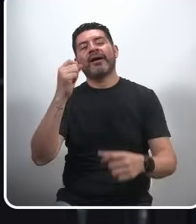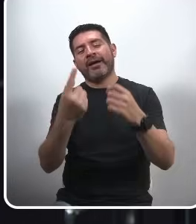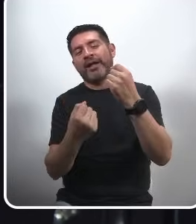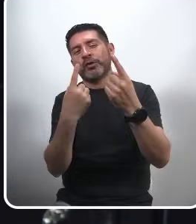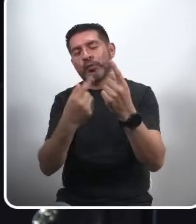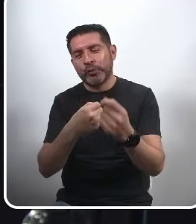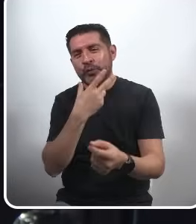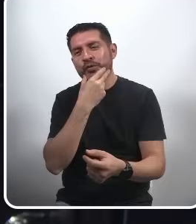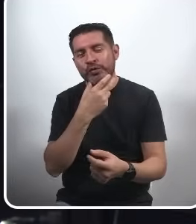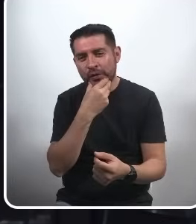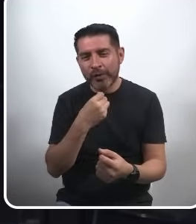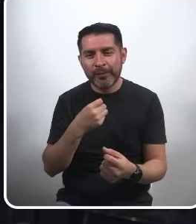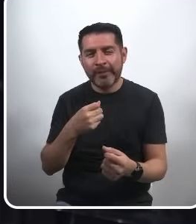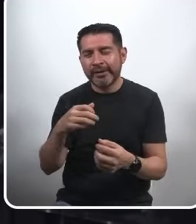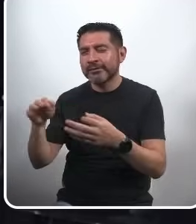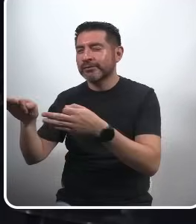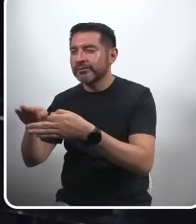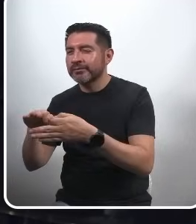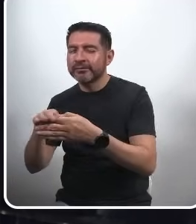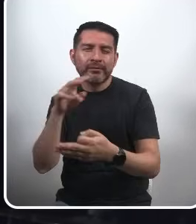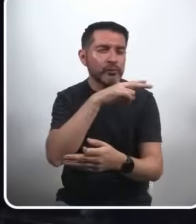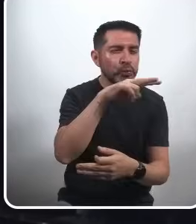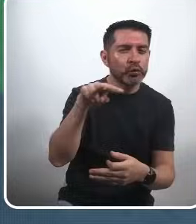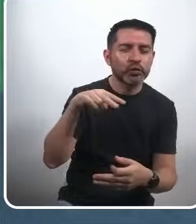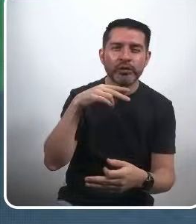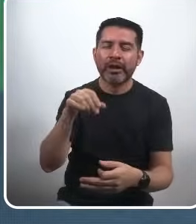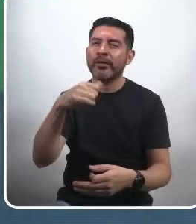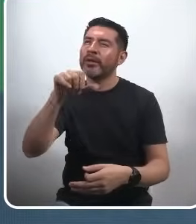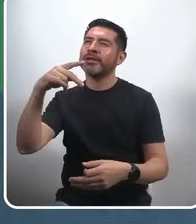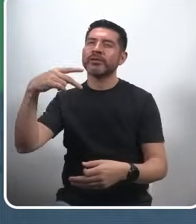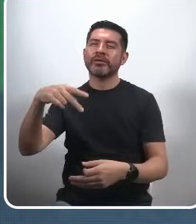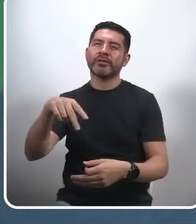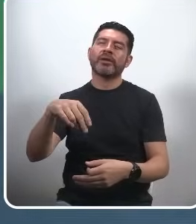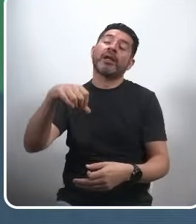Rondando, ¿no? Buscando y la pretendían. Uno de ellos